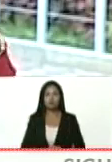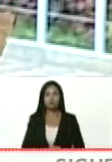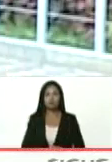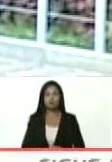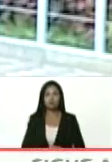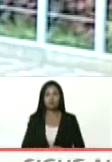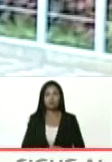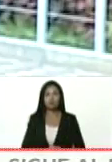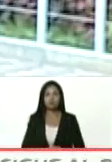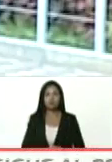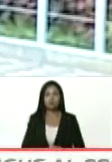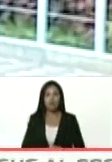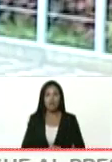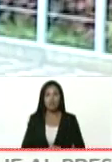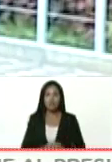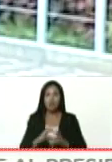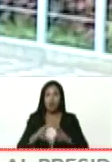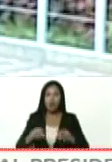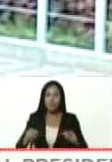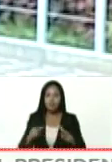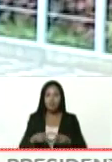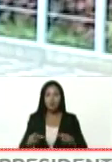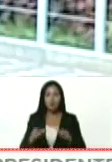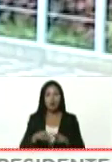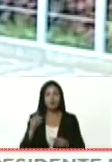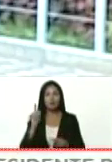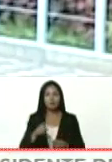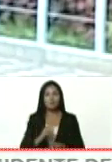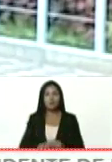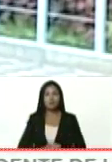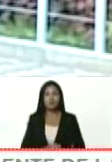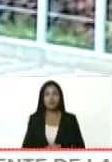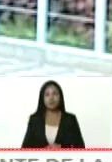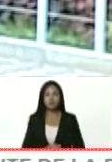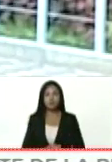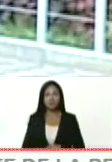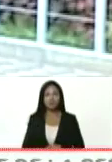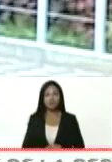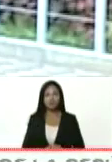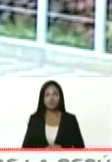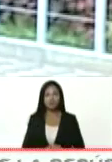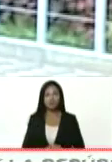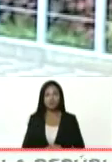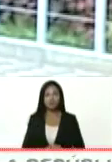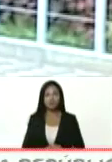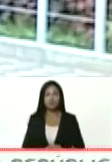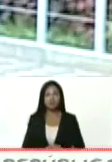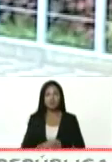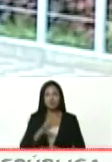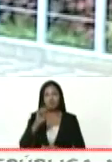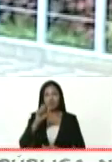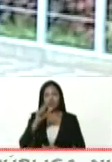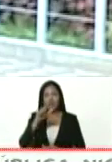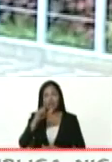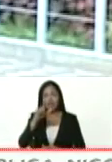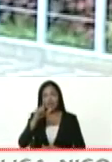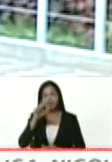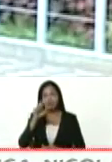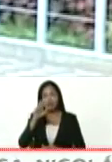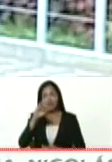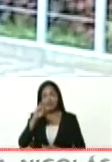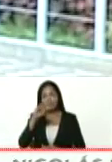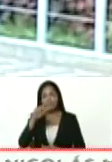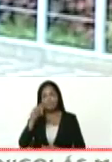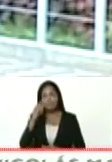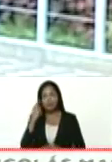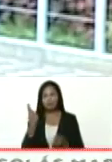de los campesinos. Estaban Neftalí, Navegas y Felipe Venegas. Miren la combinación de